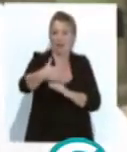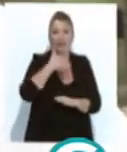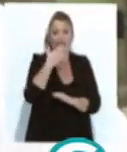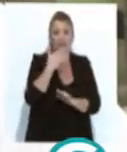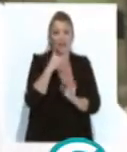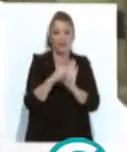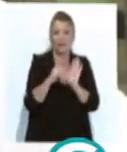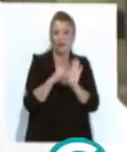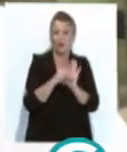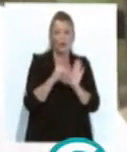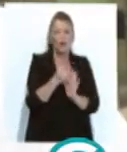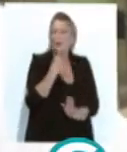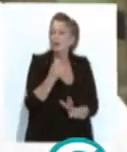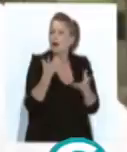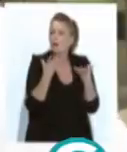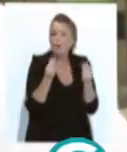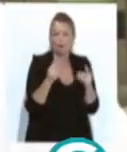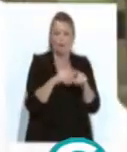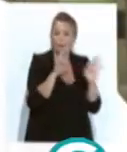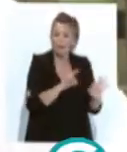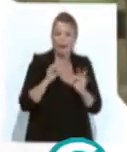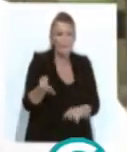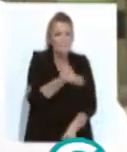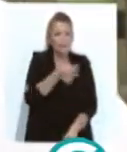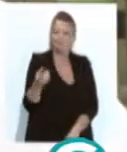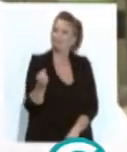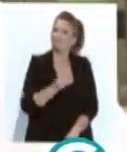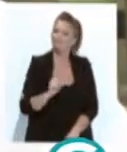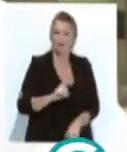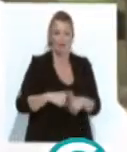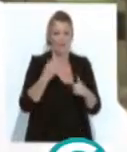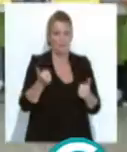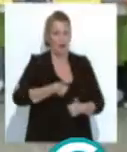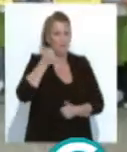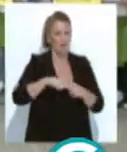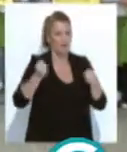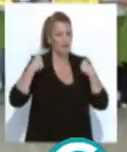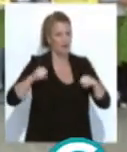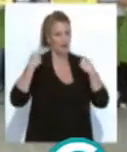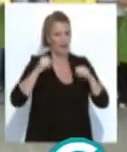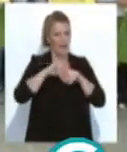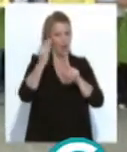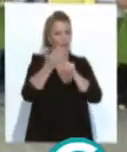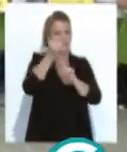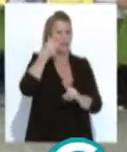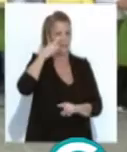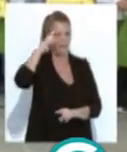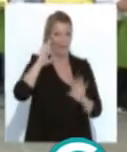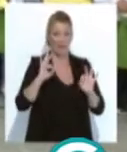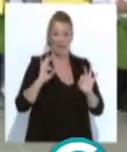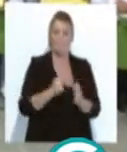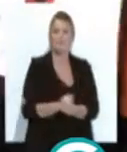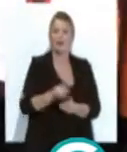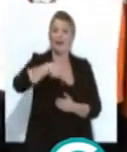cuesta mucho salir muy muy bien preparado como nos gustaría sin poder practicar, que al fin y al cabo es donde se consigue la experiencia. Desde el